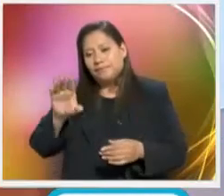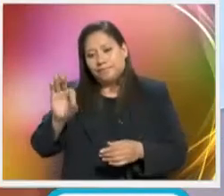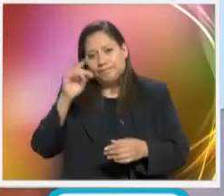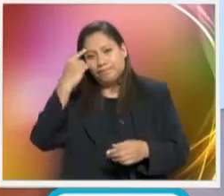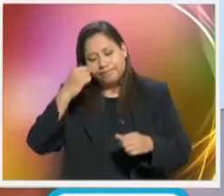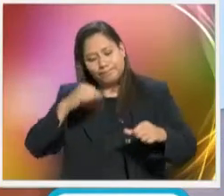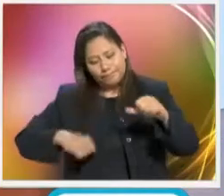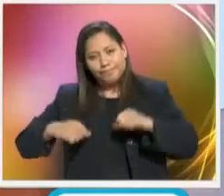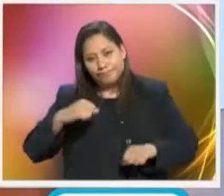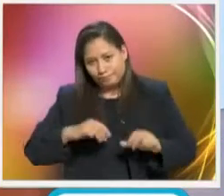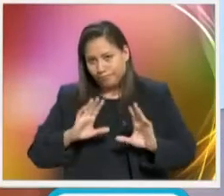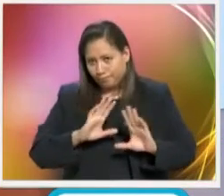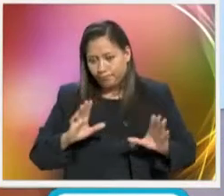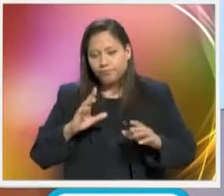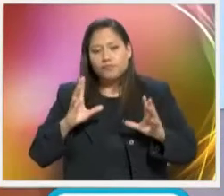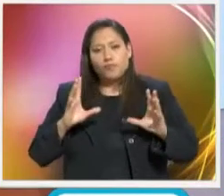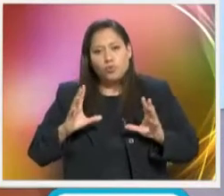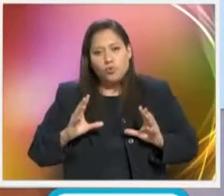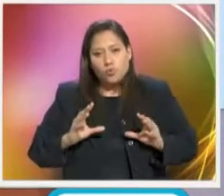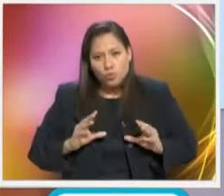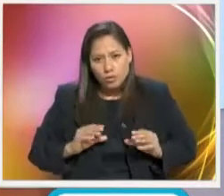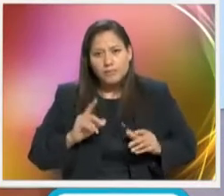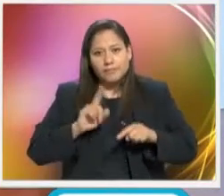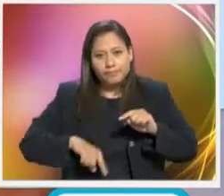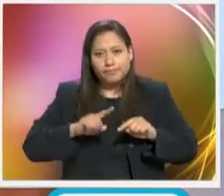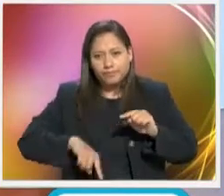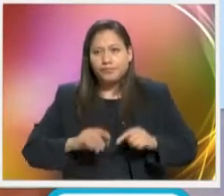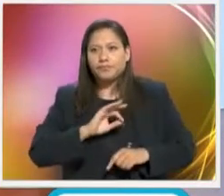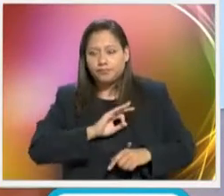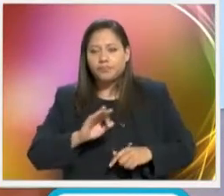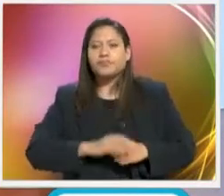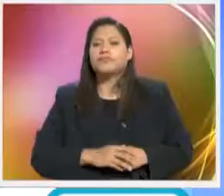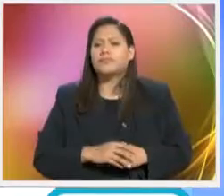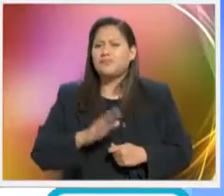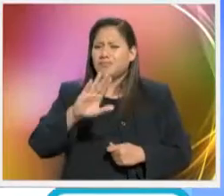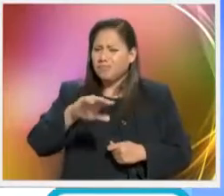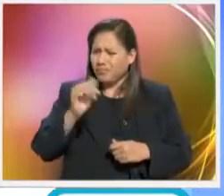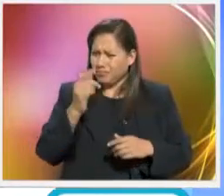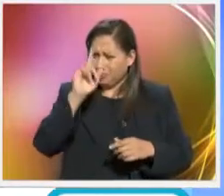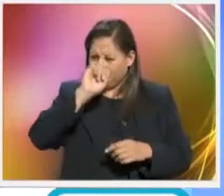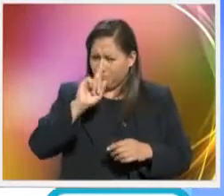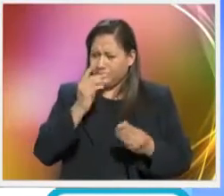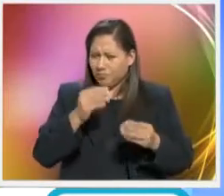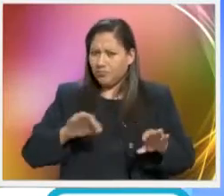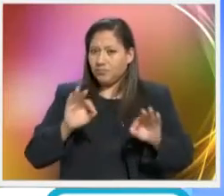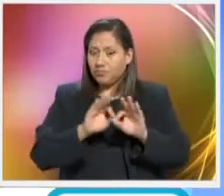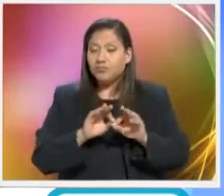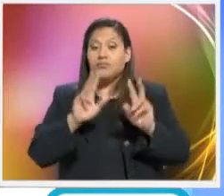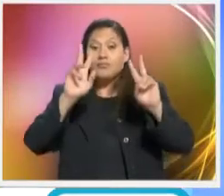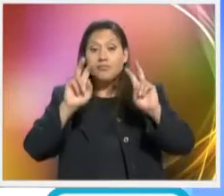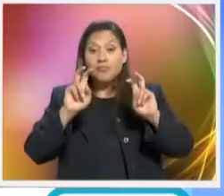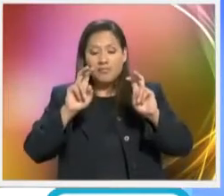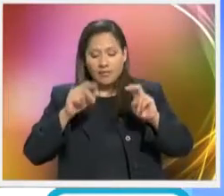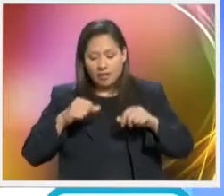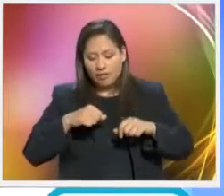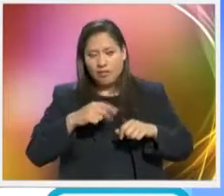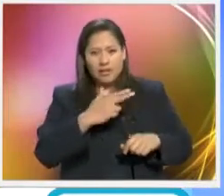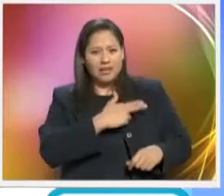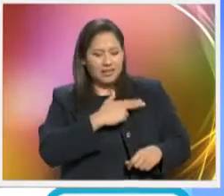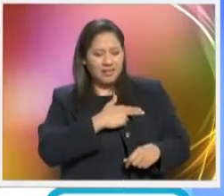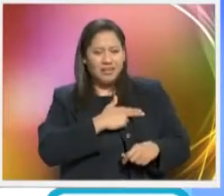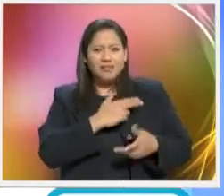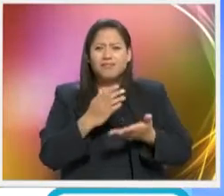para poder hacer una disminución. Muy bien. Otro punto interesante a tomar en cuenta es el tema de la cicatrización.